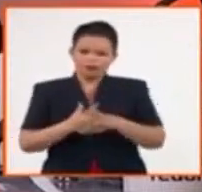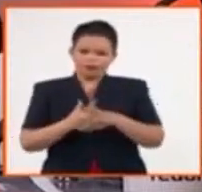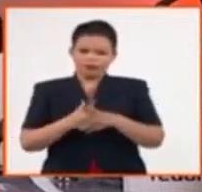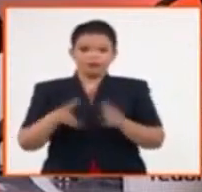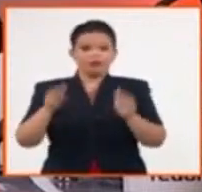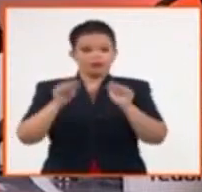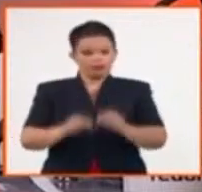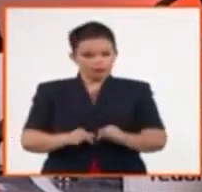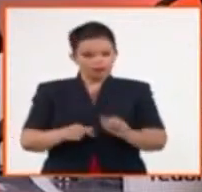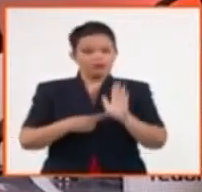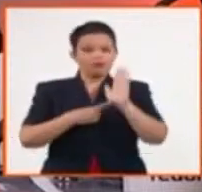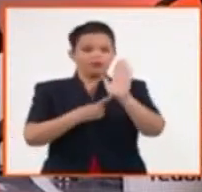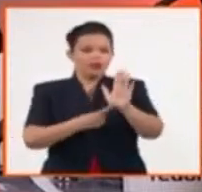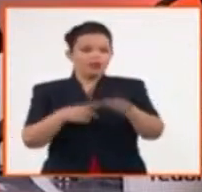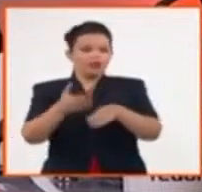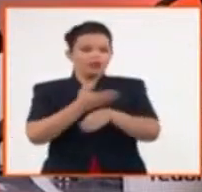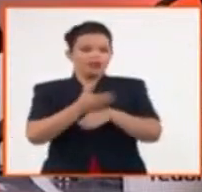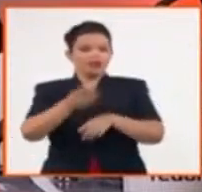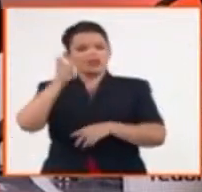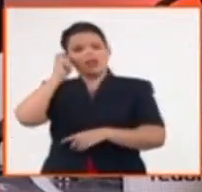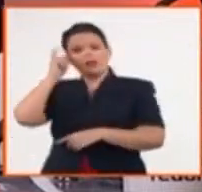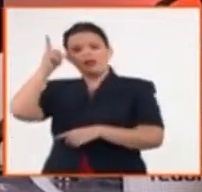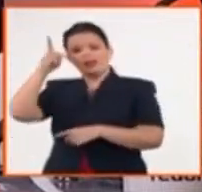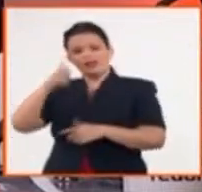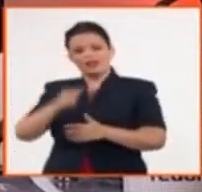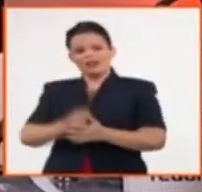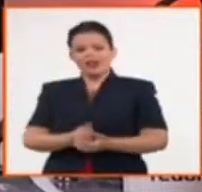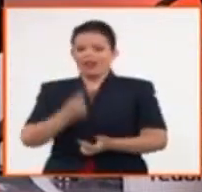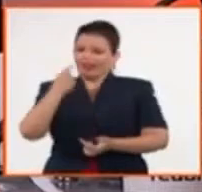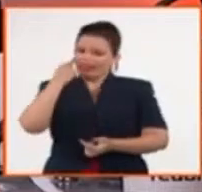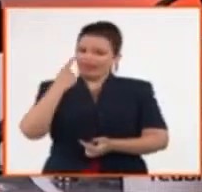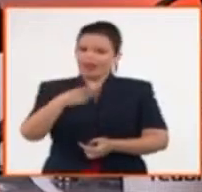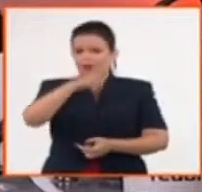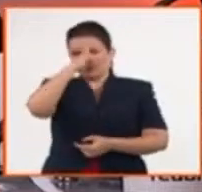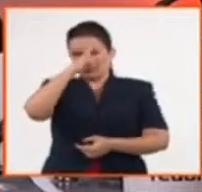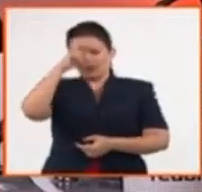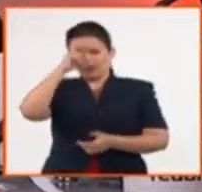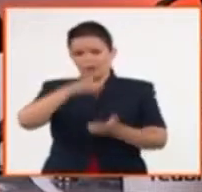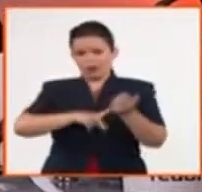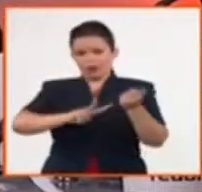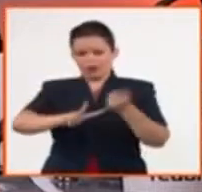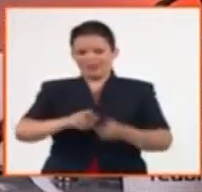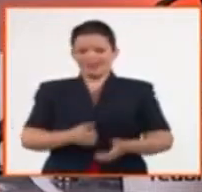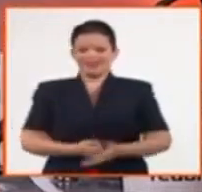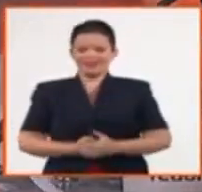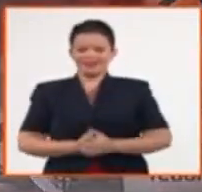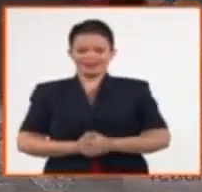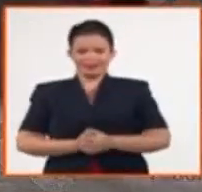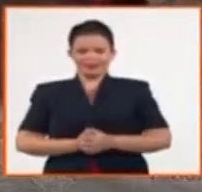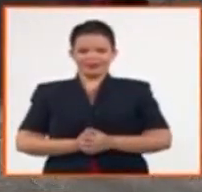varios territorios de la nación. Veamos el caso de Santi Espíritu, ahora aquí en nuestra mesa redonda.